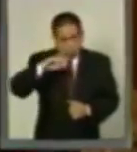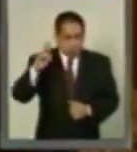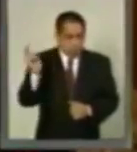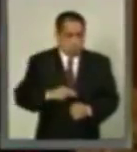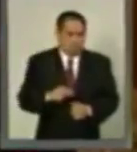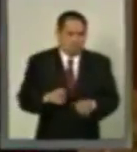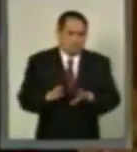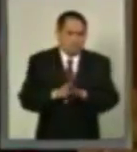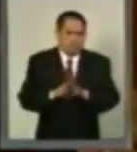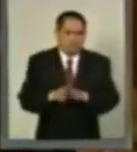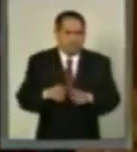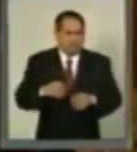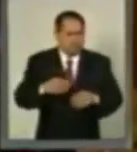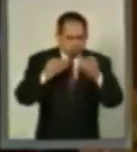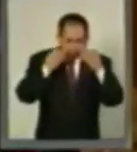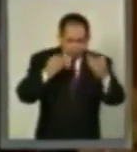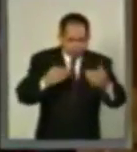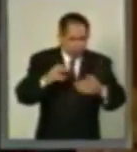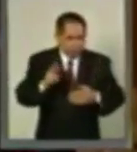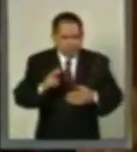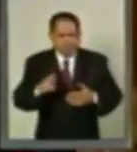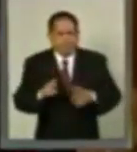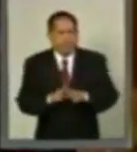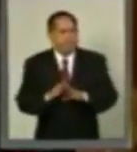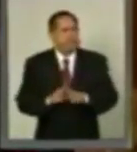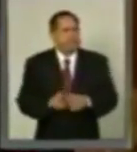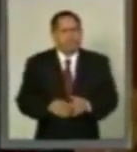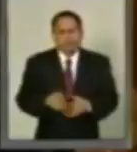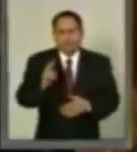cierto, hemos visto